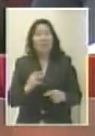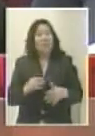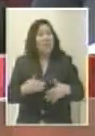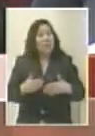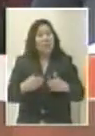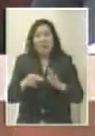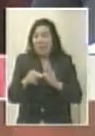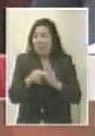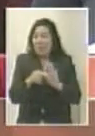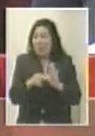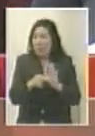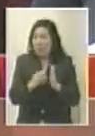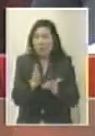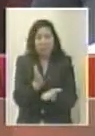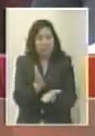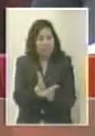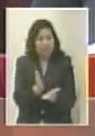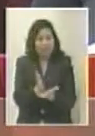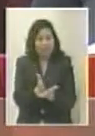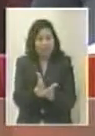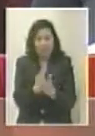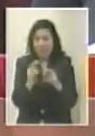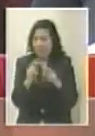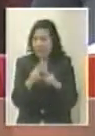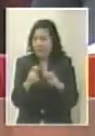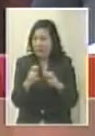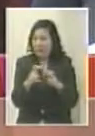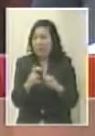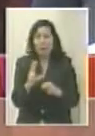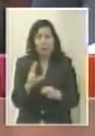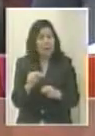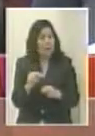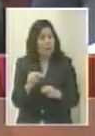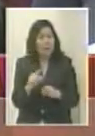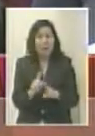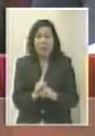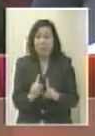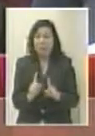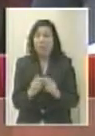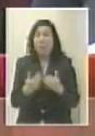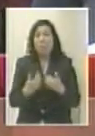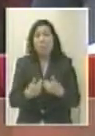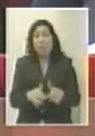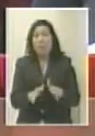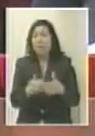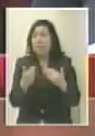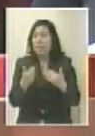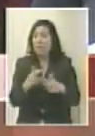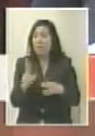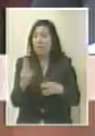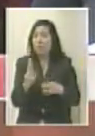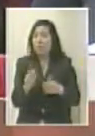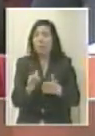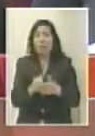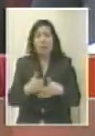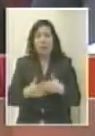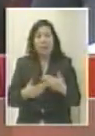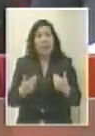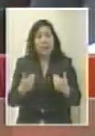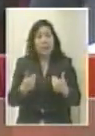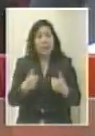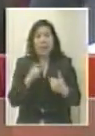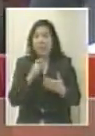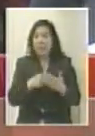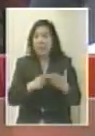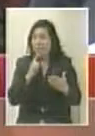ser la norma tan estricta que limite la investigación, ¿no?, ni tan laxa que haga que se pierdan los recursos genéticos y que terminen